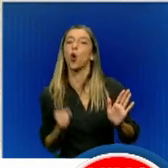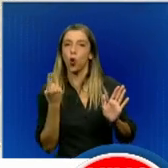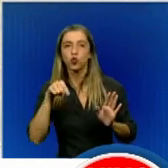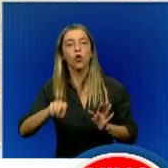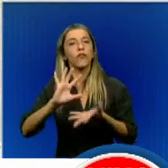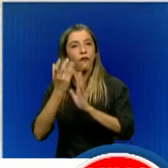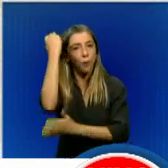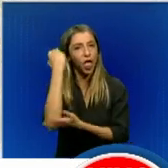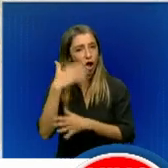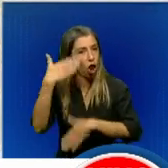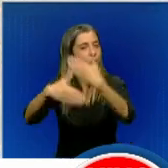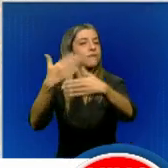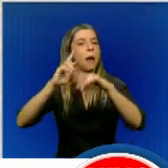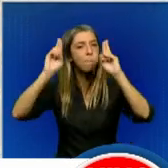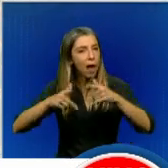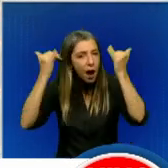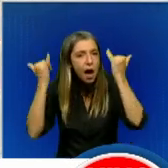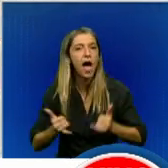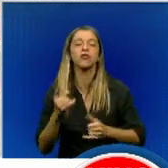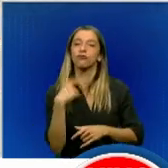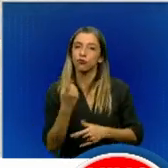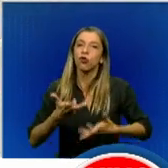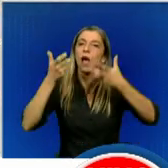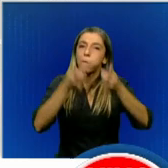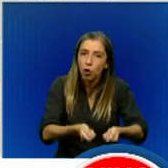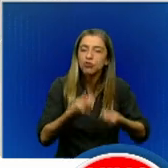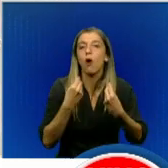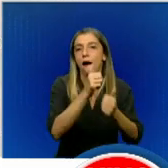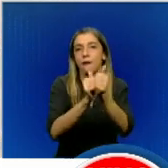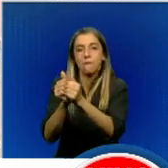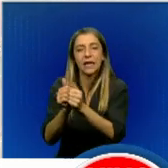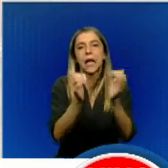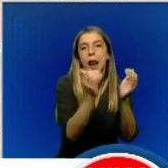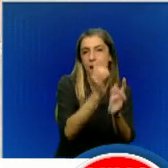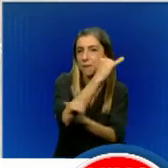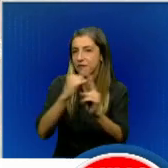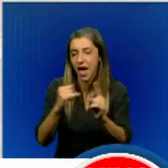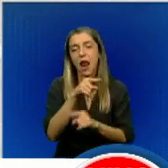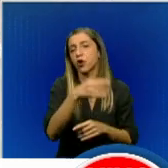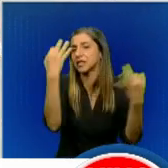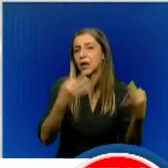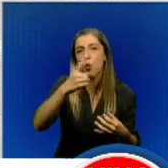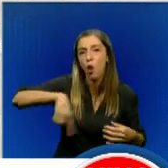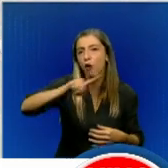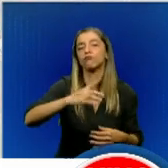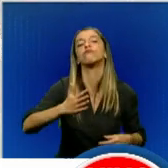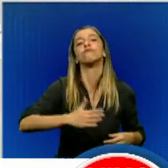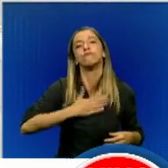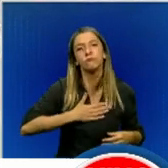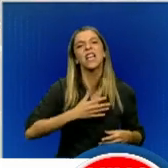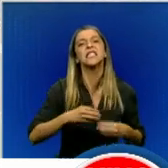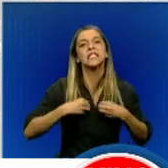a apoyar esto que las pequeñas y medianas empresas van a saludar como una ayuda